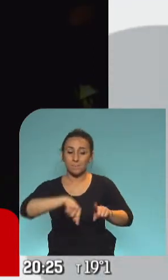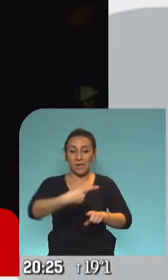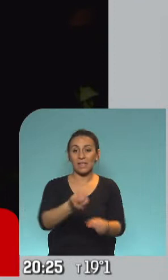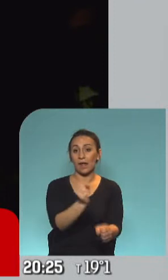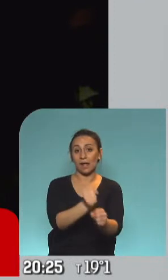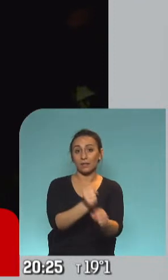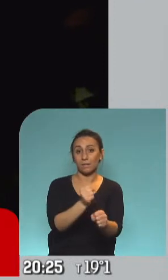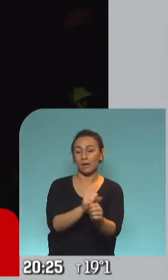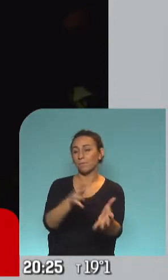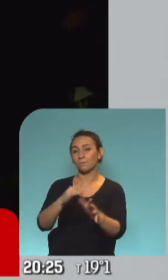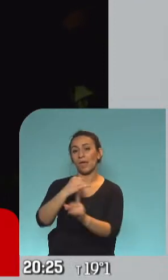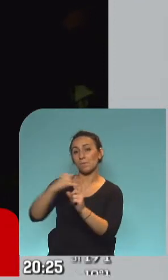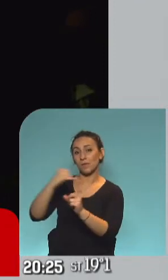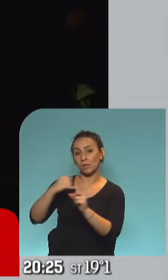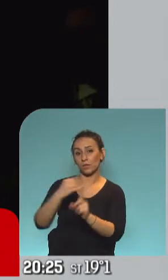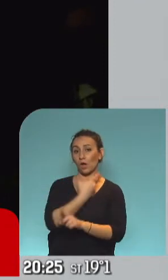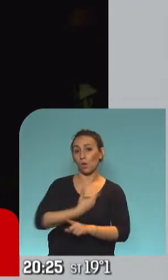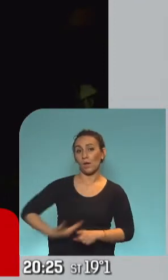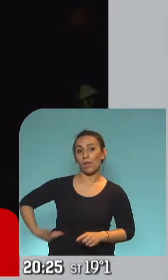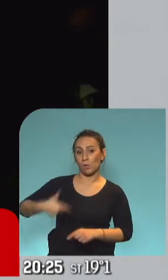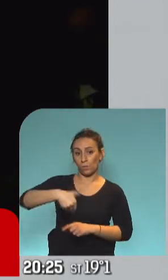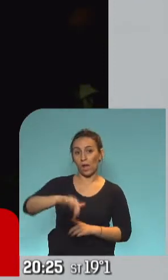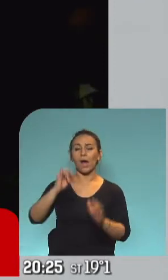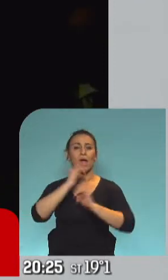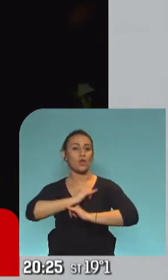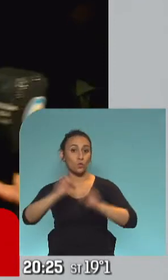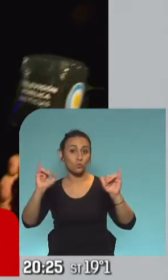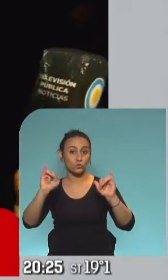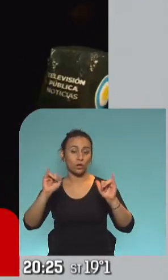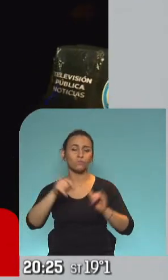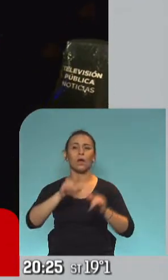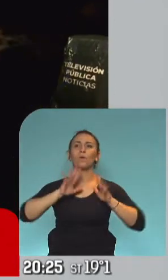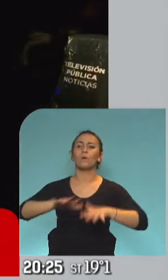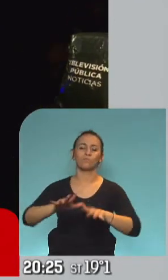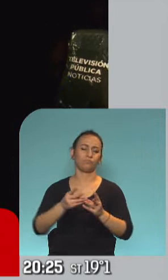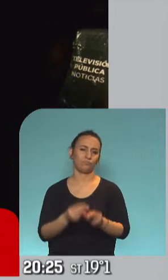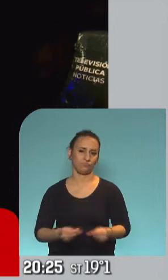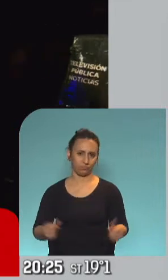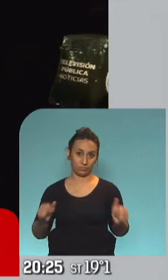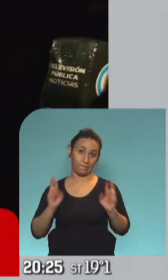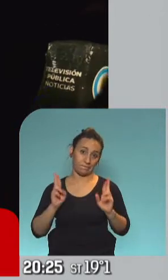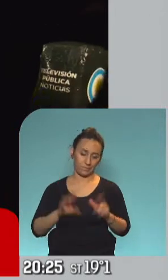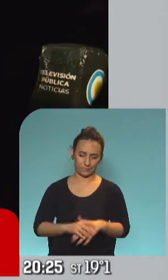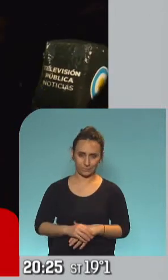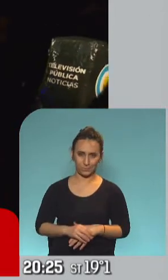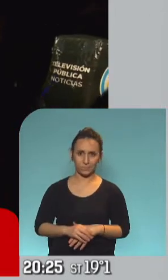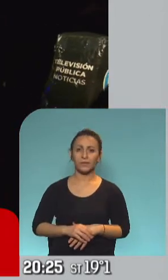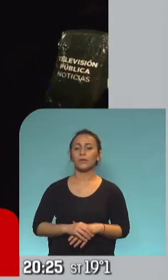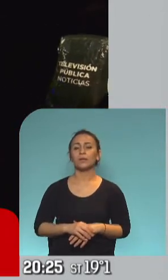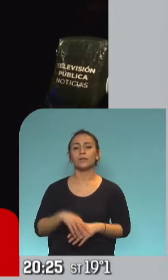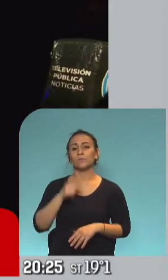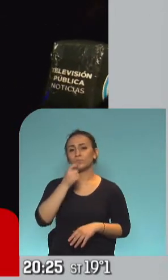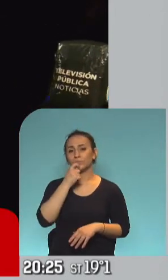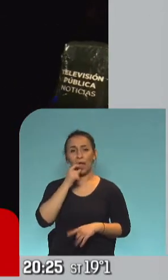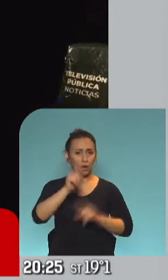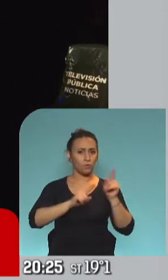el anuncio del aumento, esto vaya quedando atrás. Se ha retirado la movilización de la Residencia de Olivos, pero no, por ejemplo, en el Puente